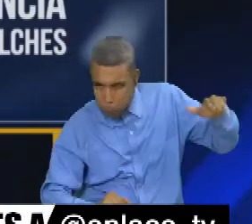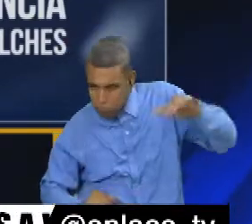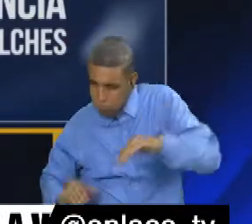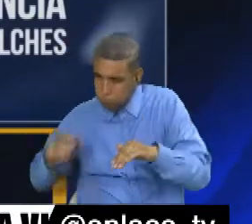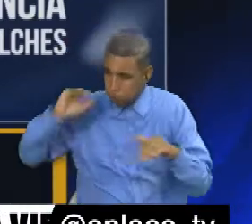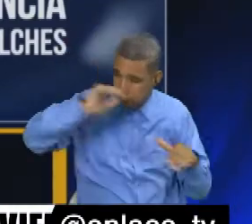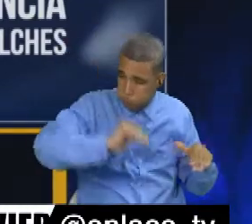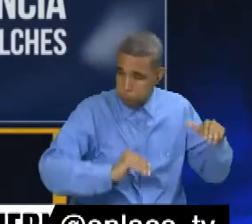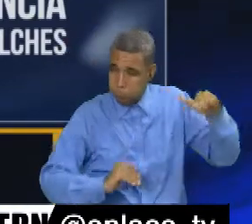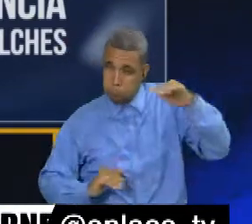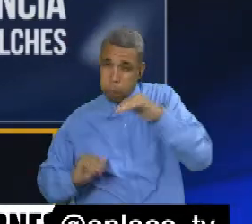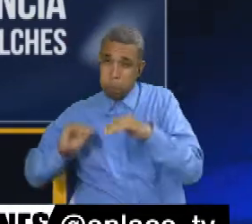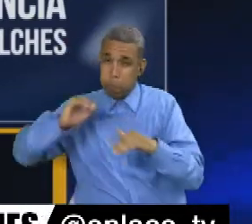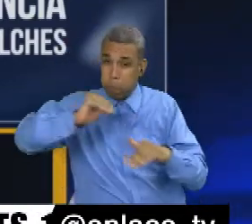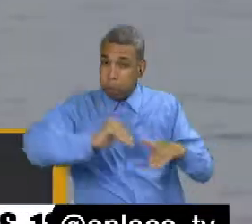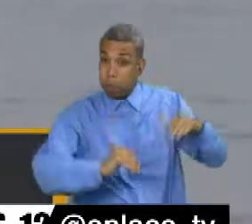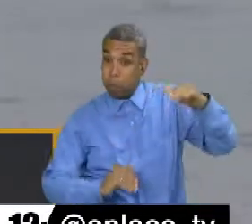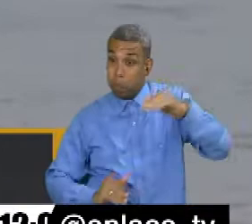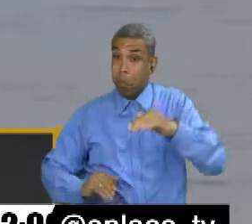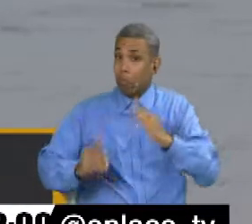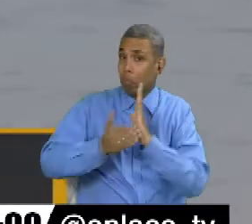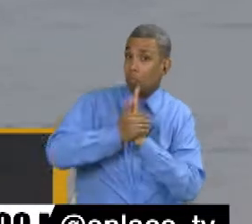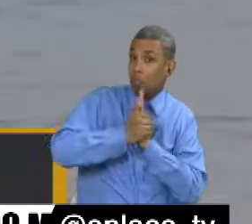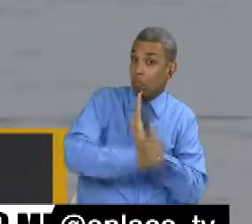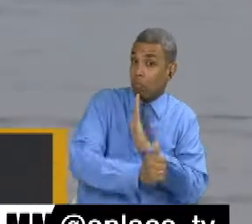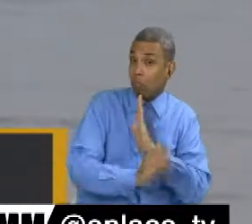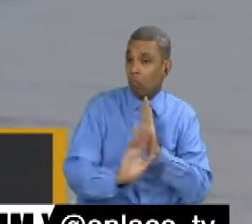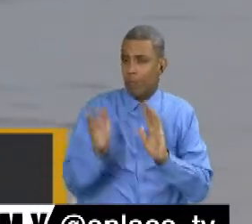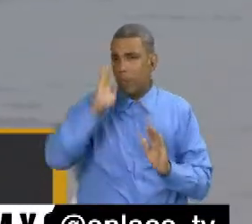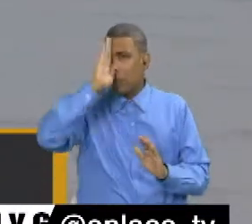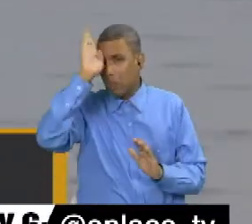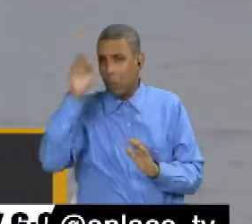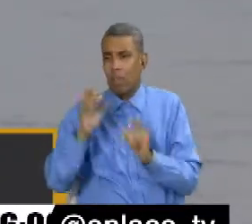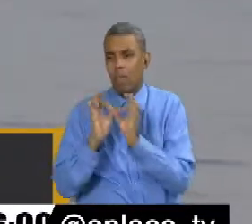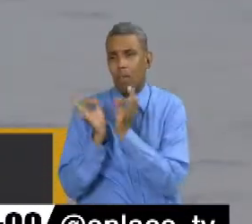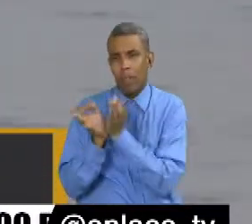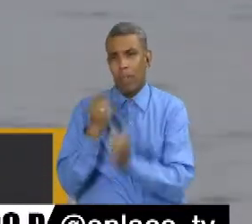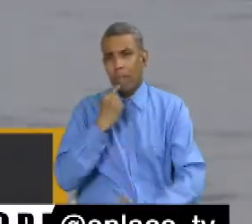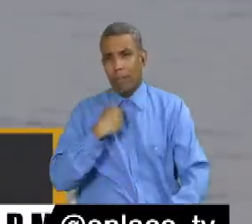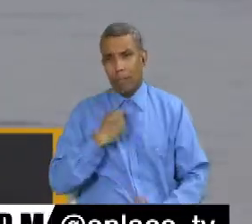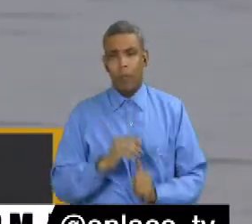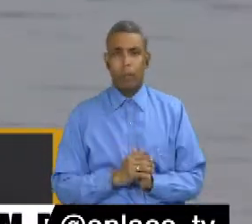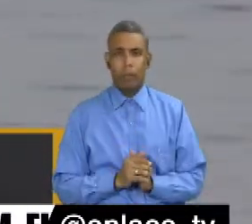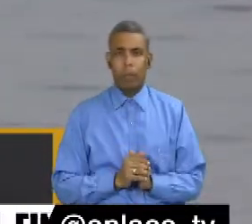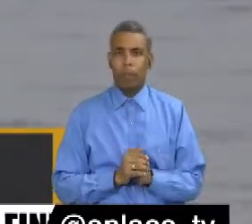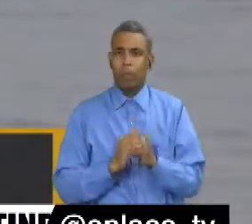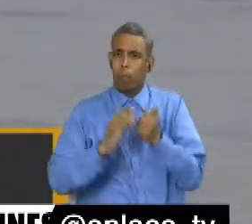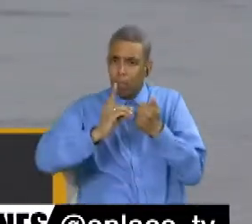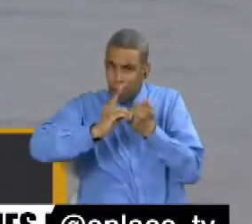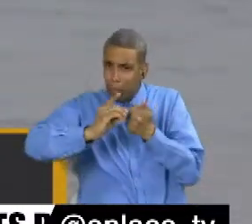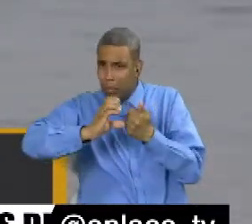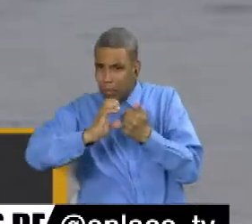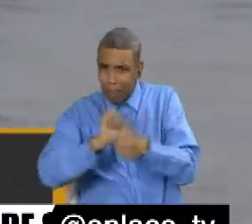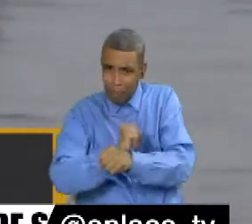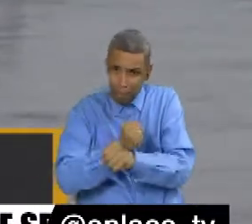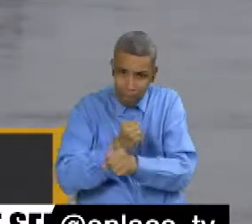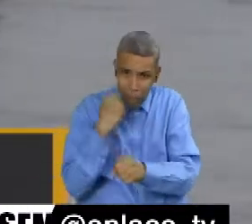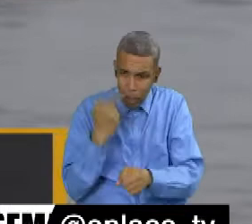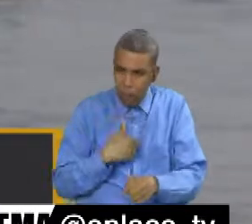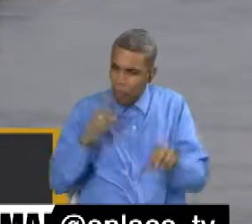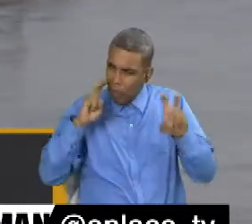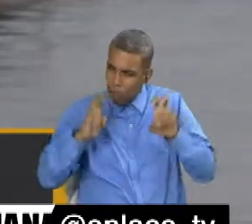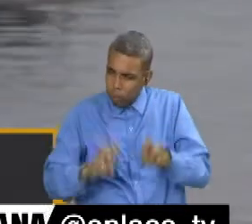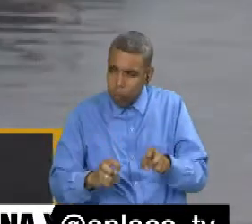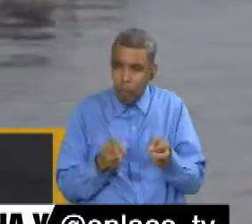ella sabe nadar bastante. En las próximas horas, las labores por parte de la Defensa Civil se reanudarán en el río Magdalena